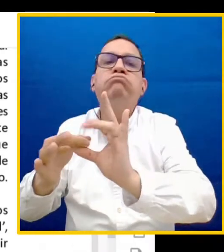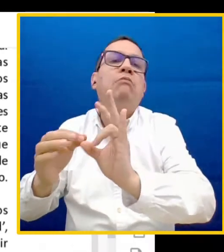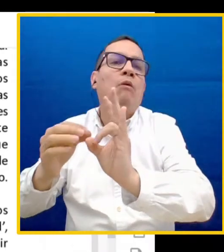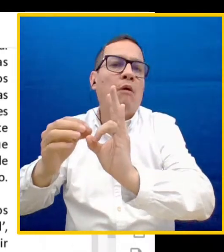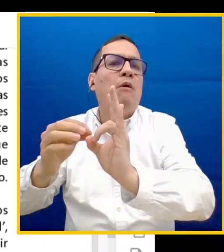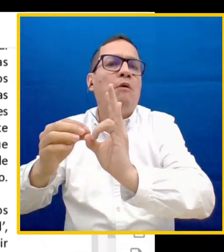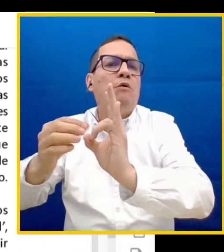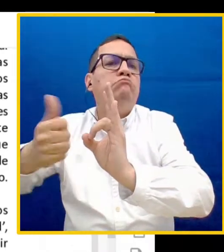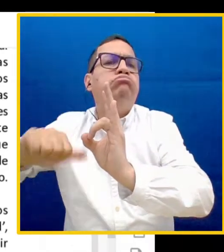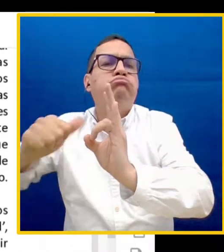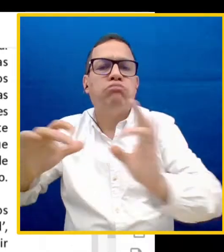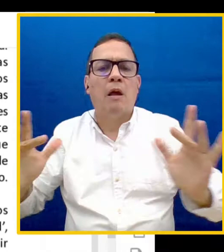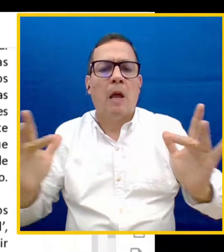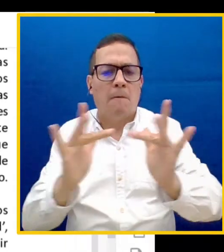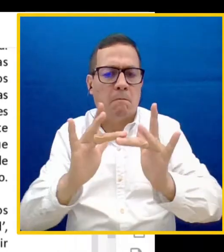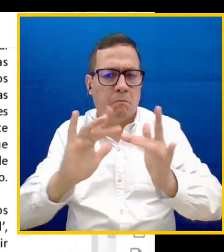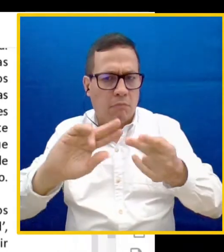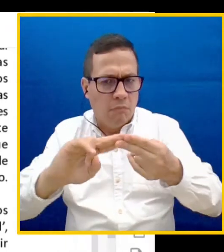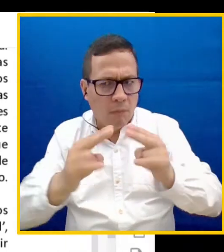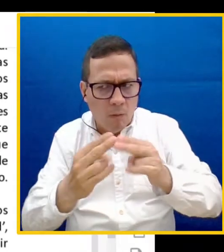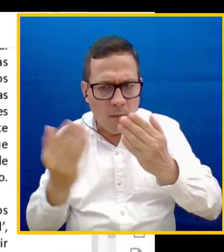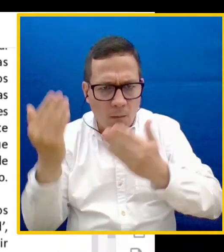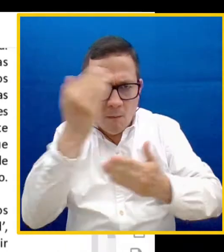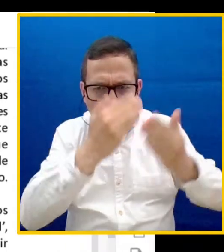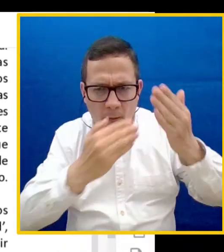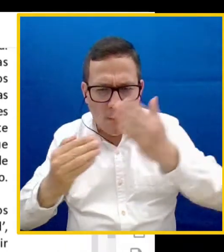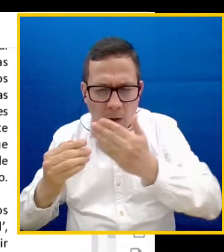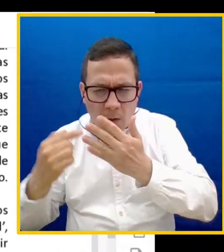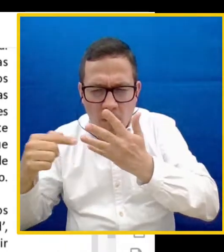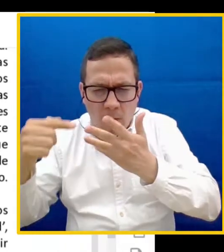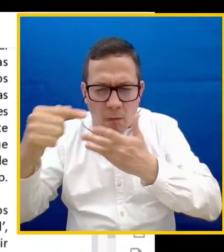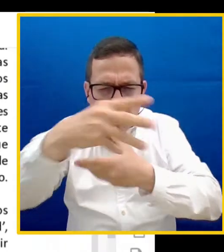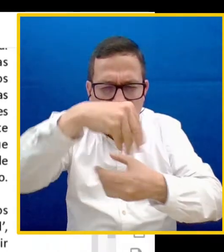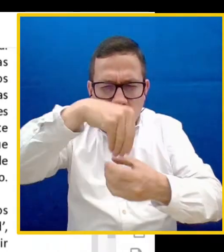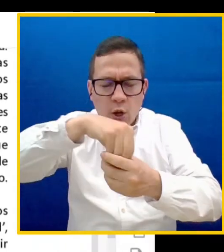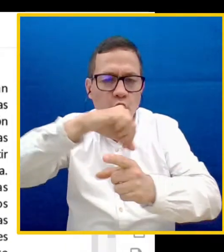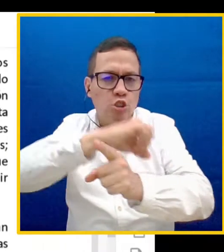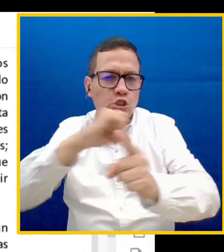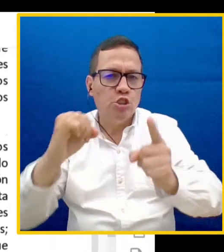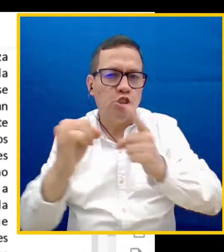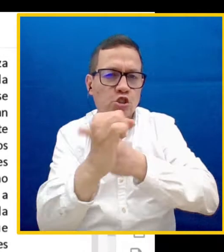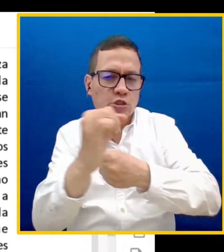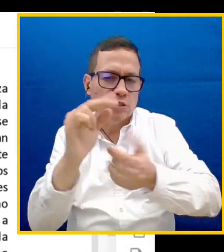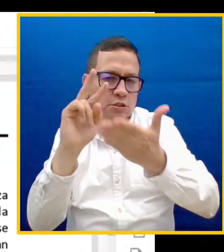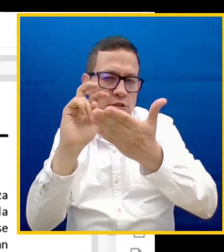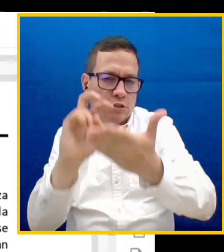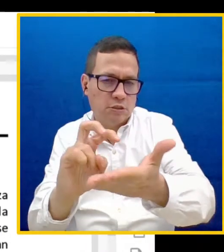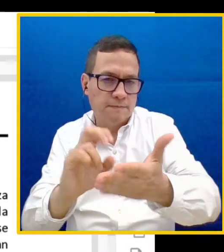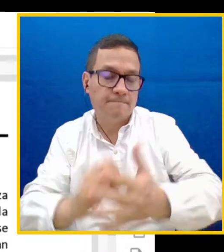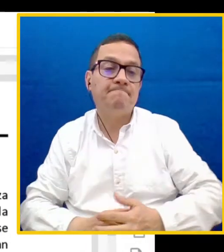para colaborar en el análisis de las complejidades de lo social.